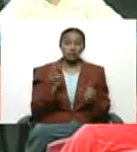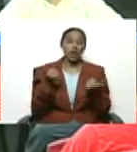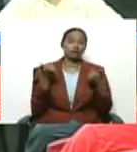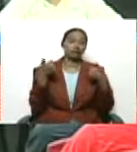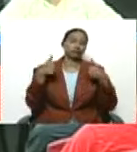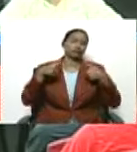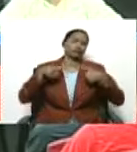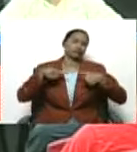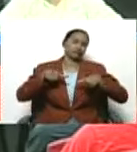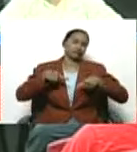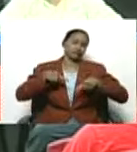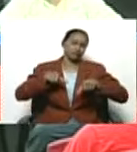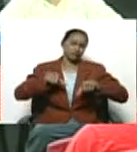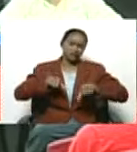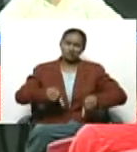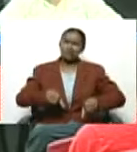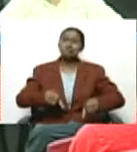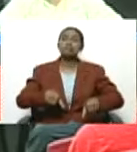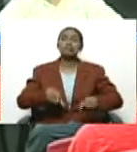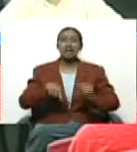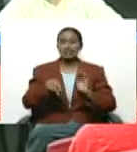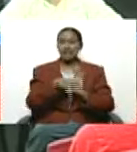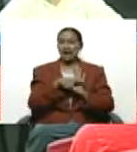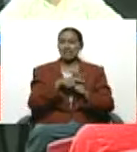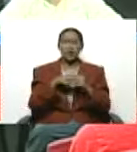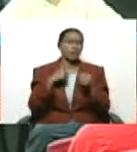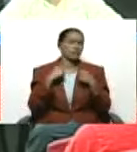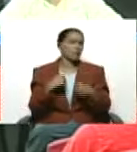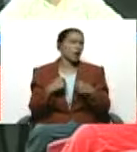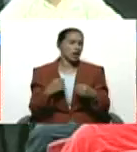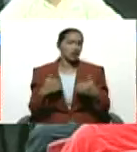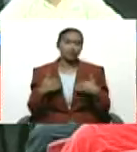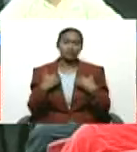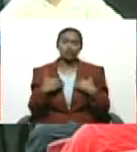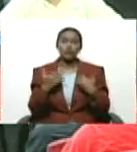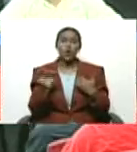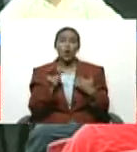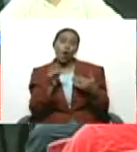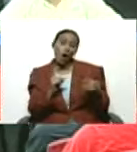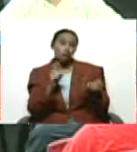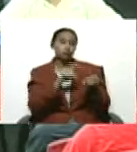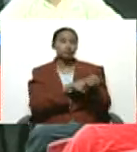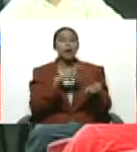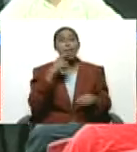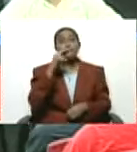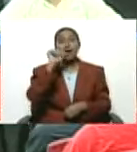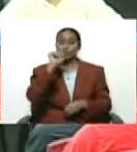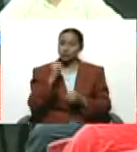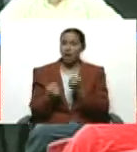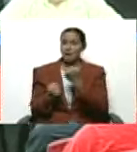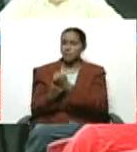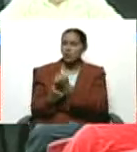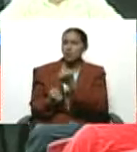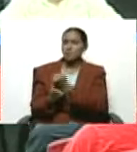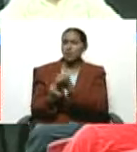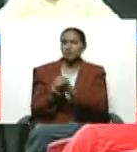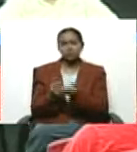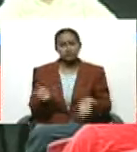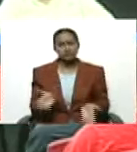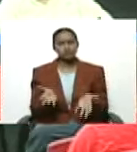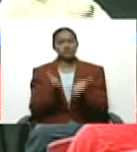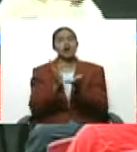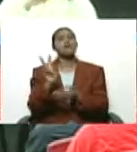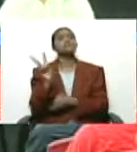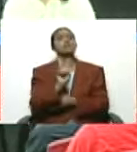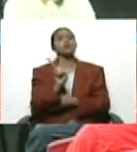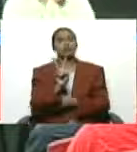caos, o con quien ha estado al frente luchando día a día junto a usted para levantar al país y levantar también